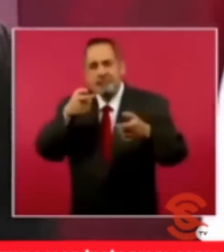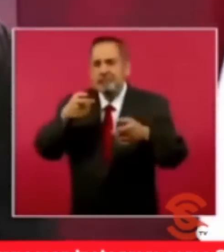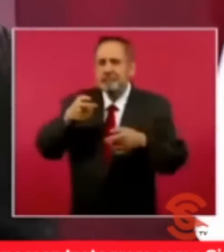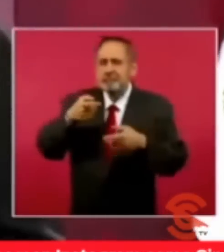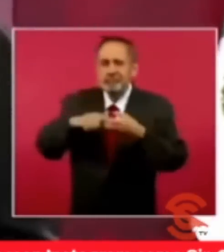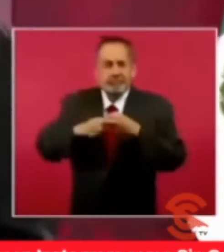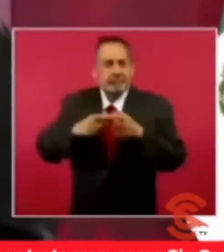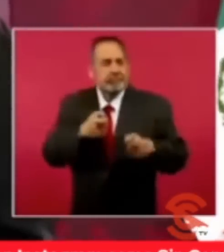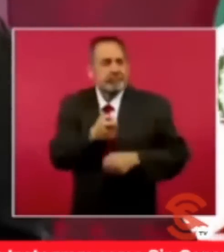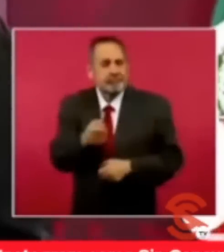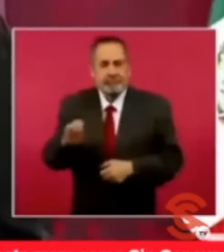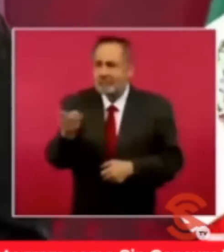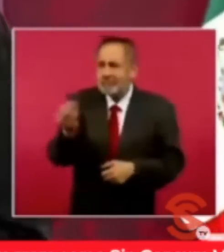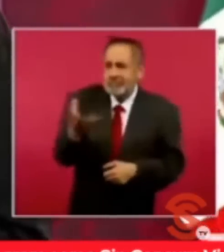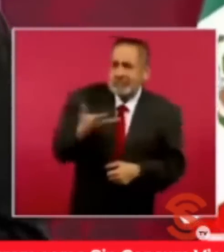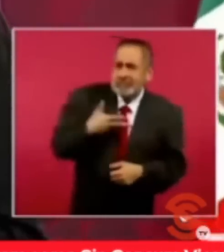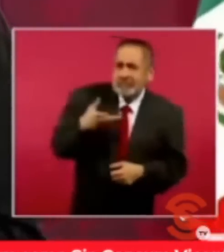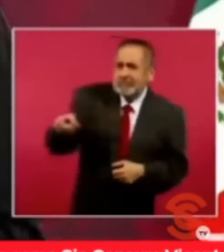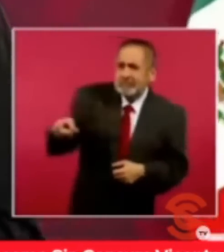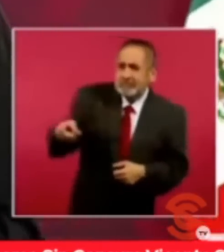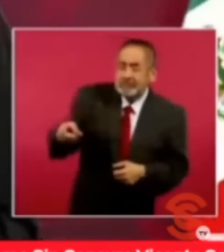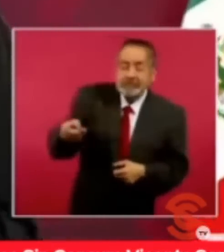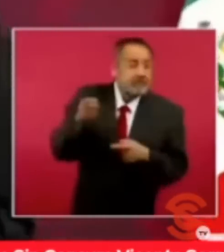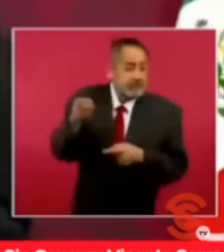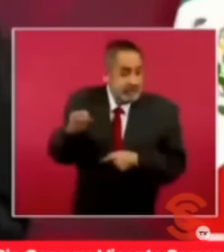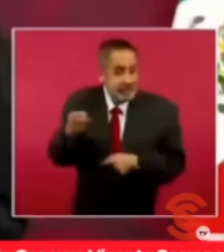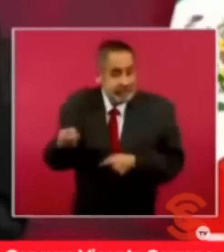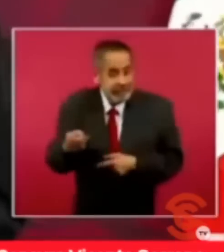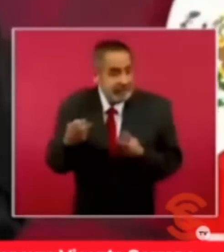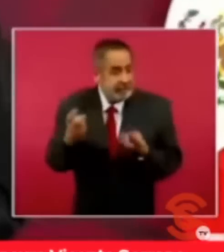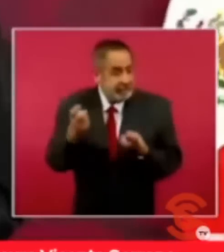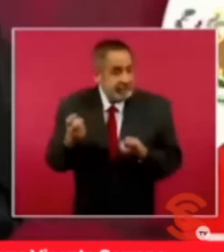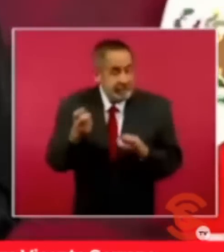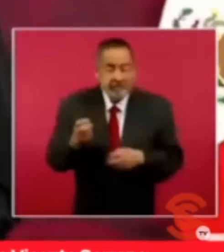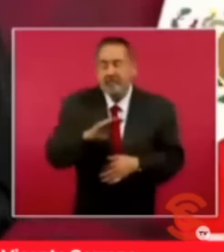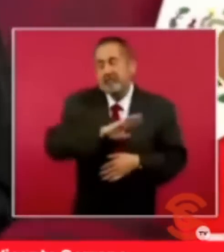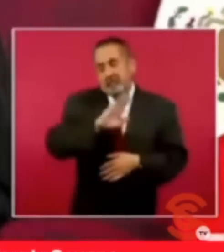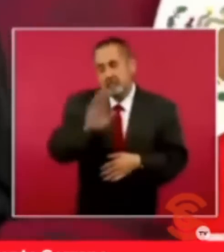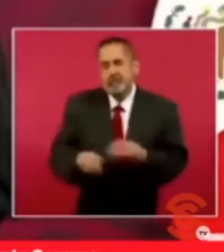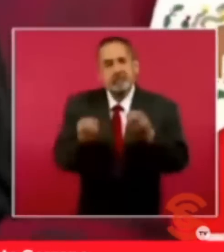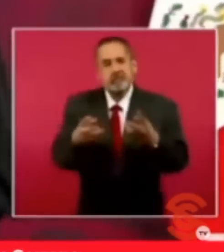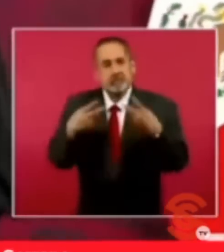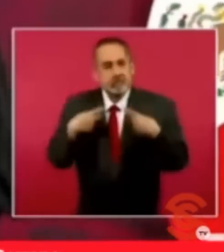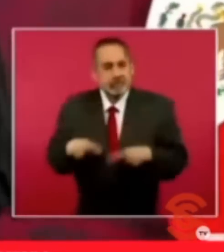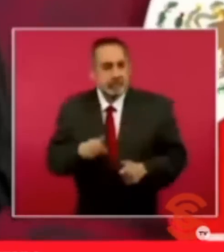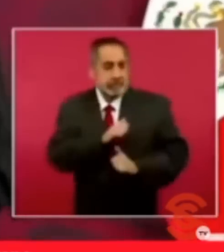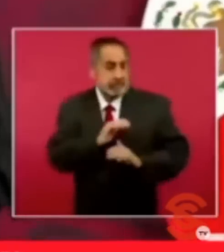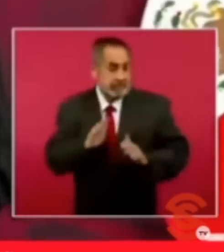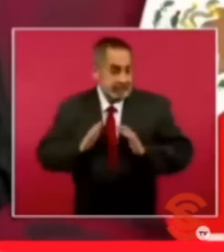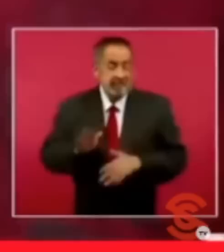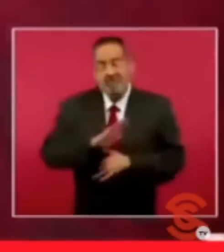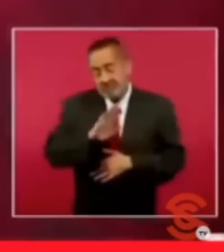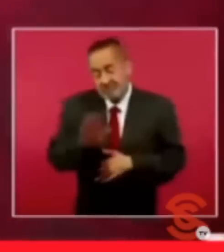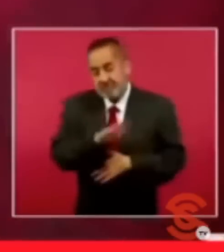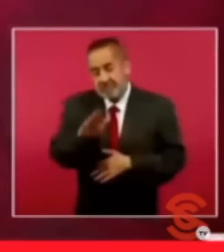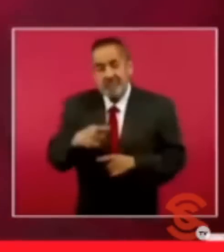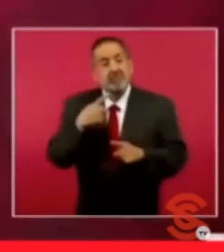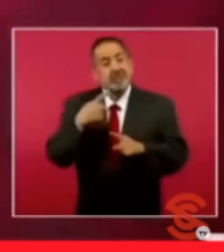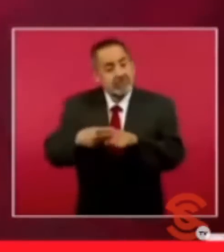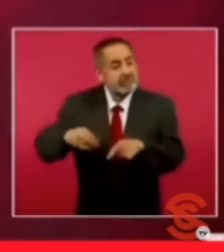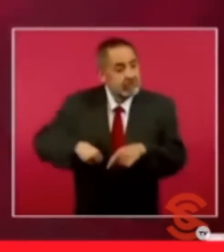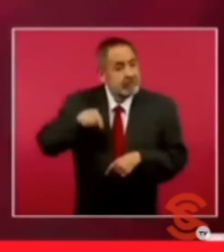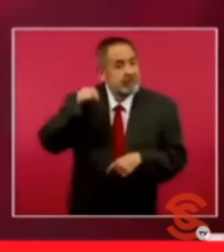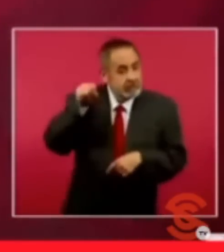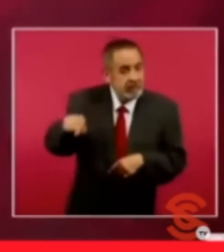armas murieron muchos inocentes mexicanos, murieron miembros del ejército, de